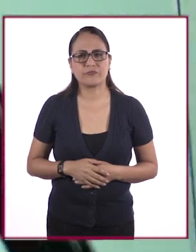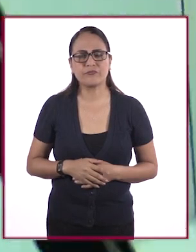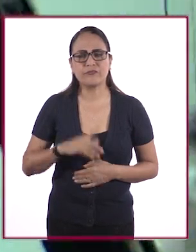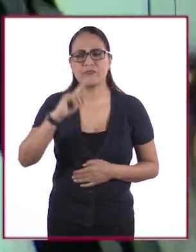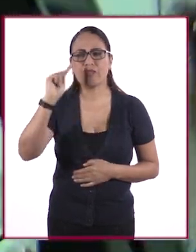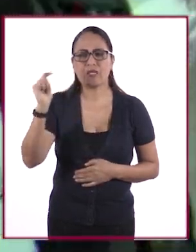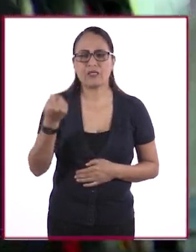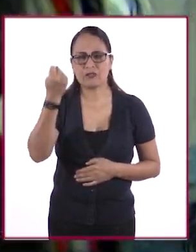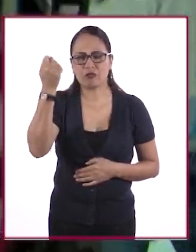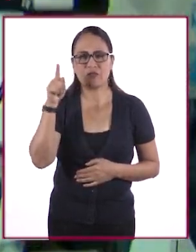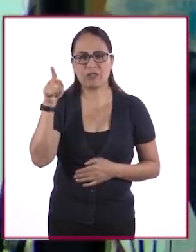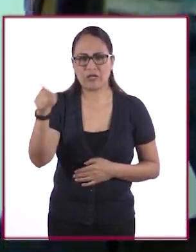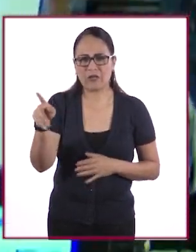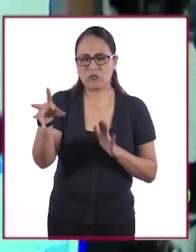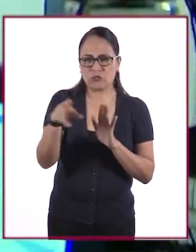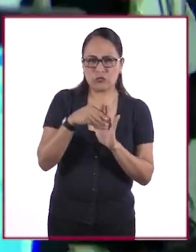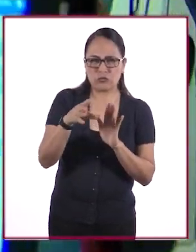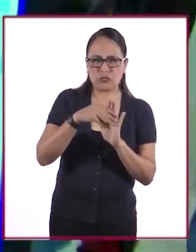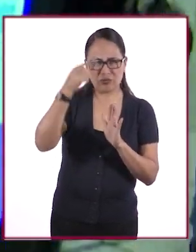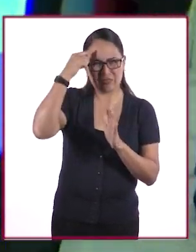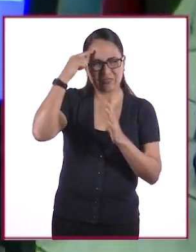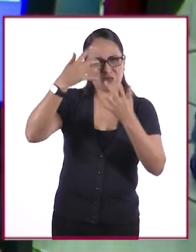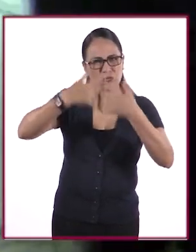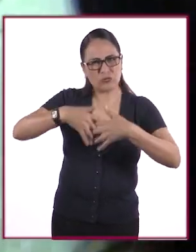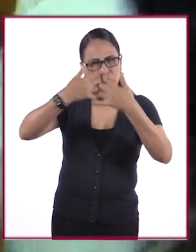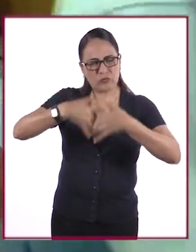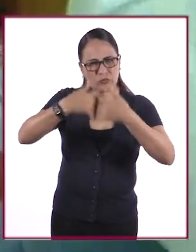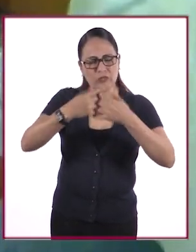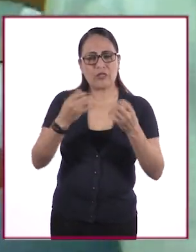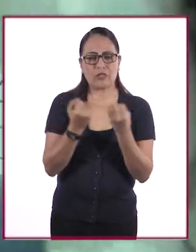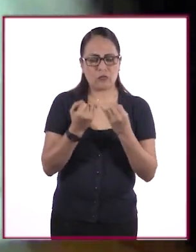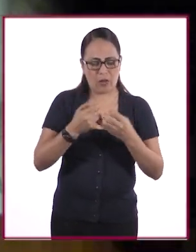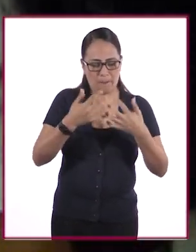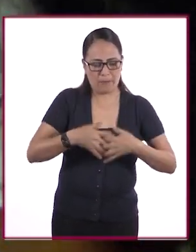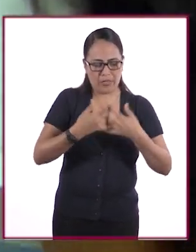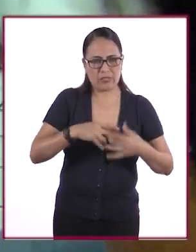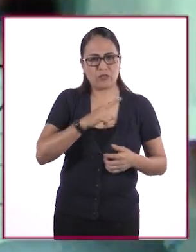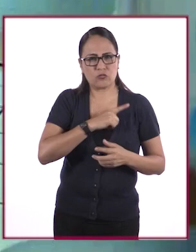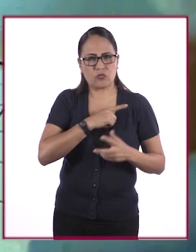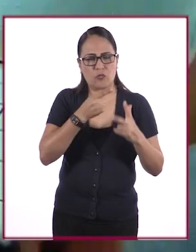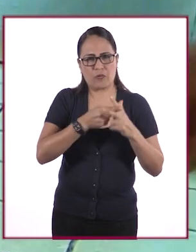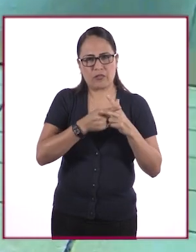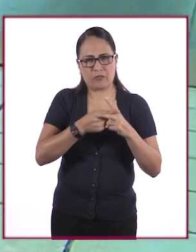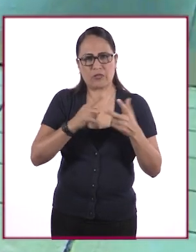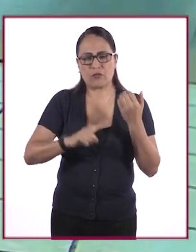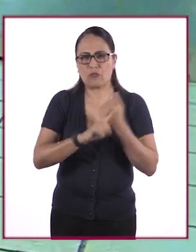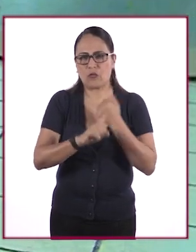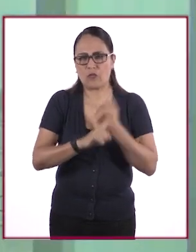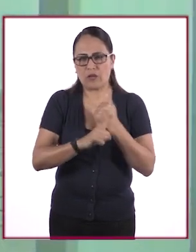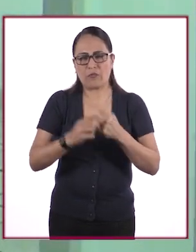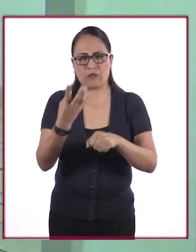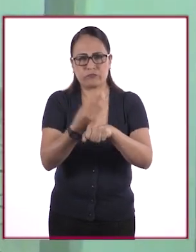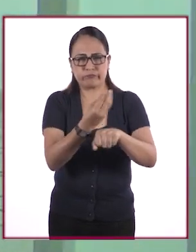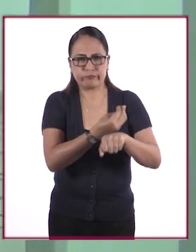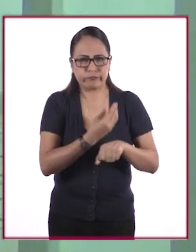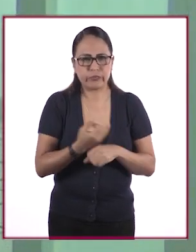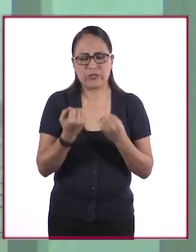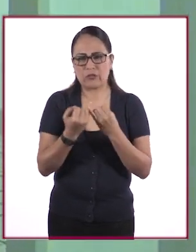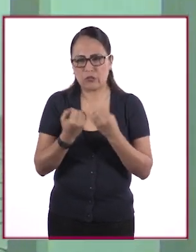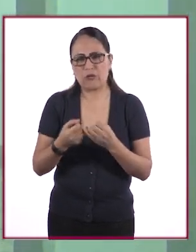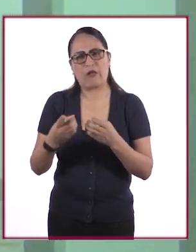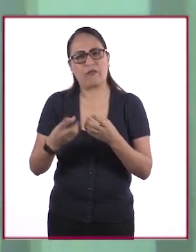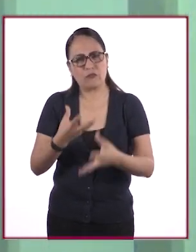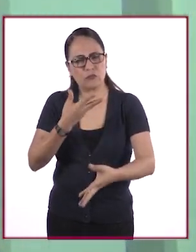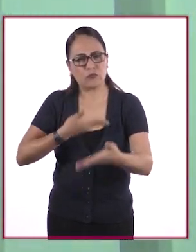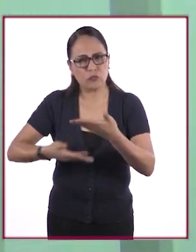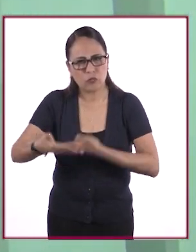Tecnología capaz de imitar ciertas funciones del cerebro, máquinas que resuelven problemas e incluso androides que ayudan las actividades diarias. La convivencia